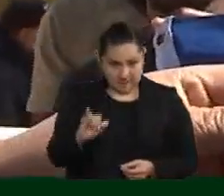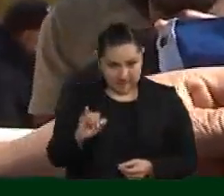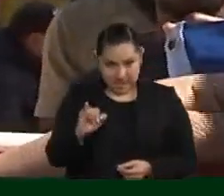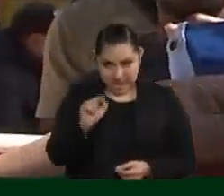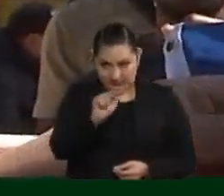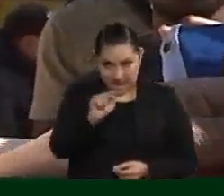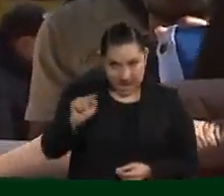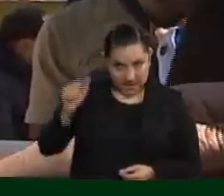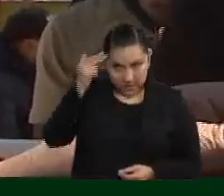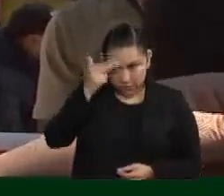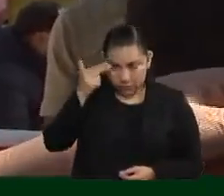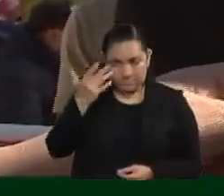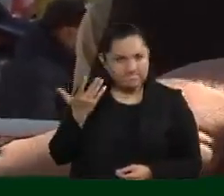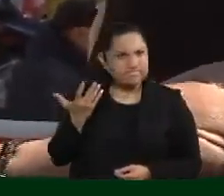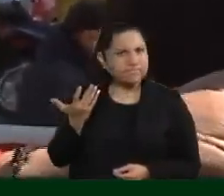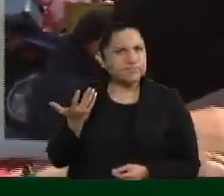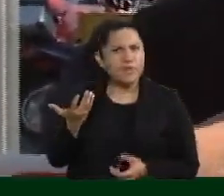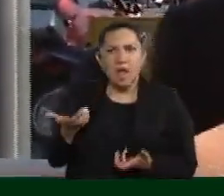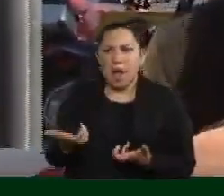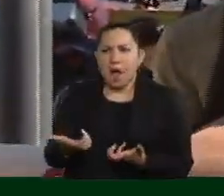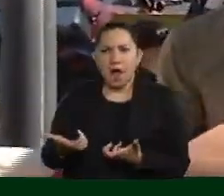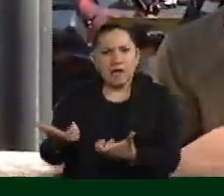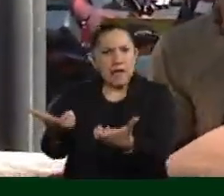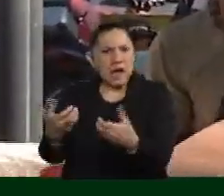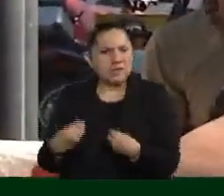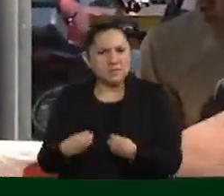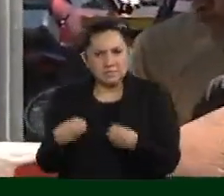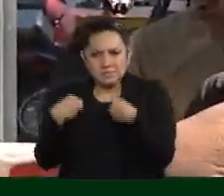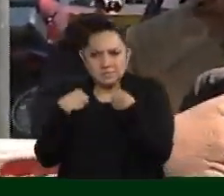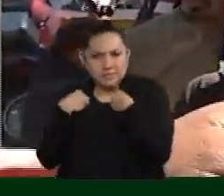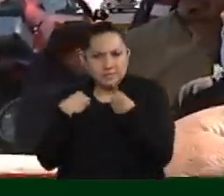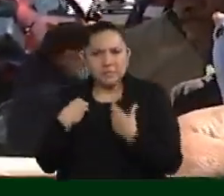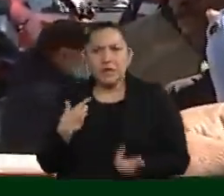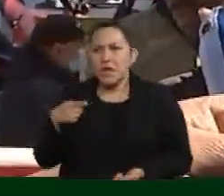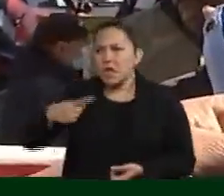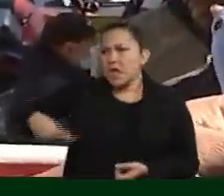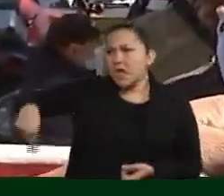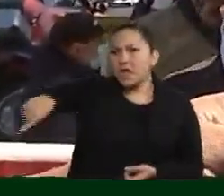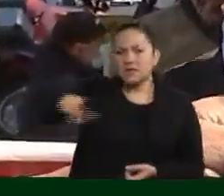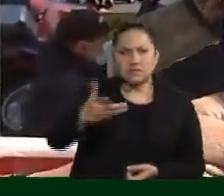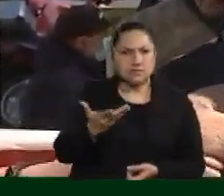viviendo en las calles. Ellos están viviendo como animales.